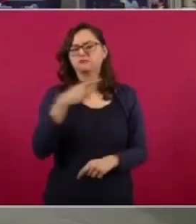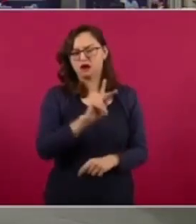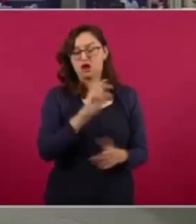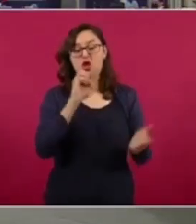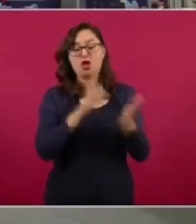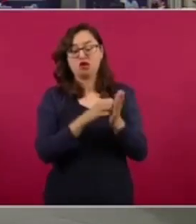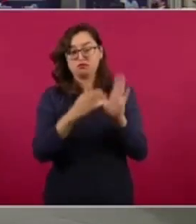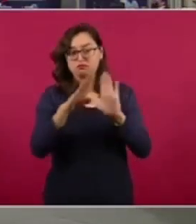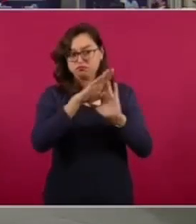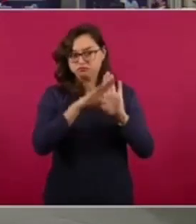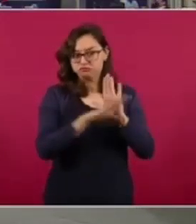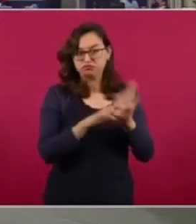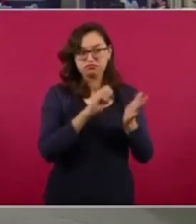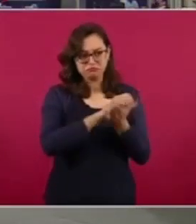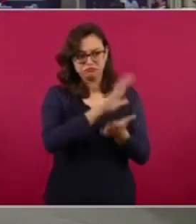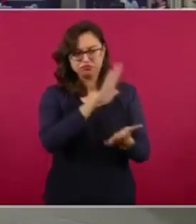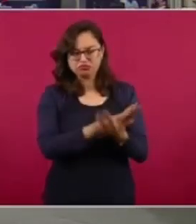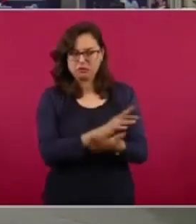Es legal.